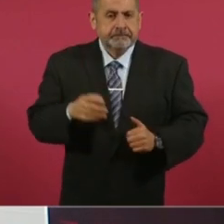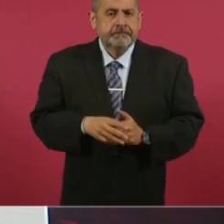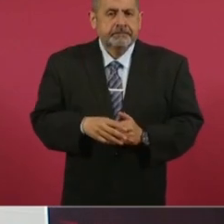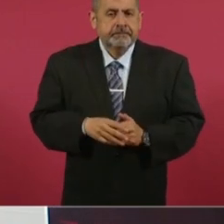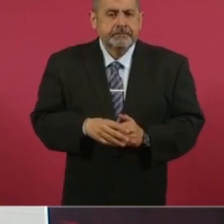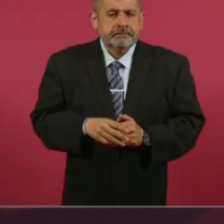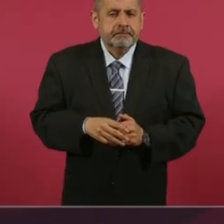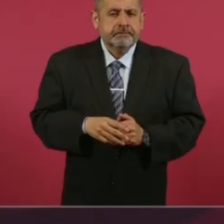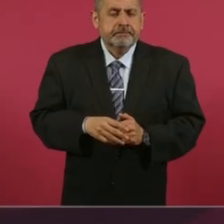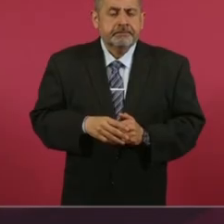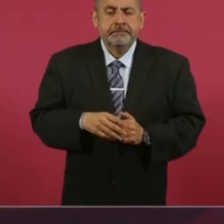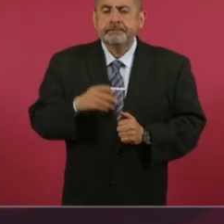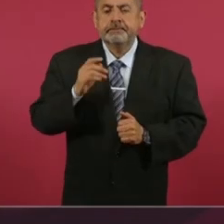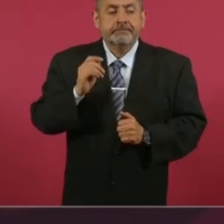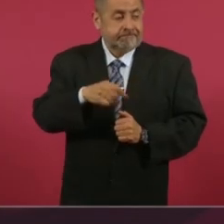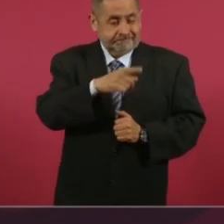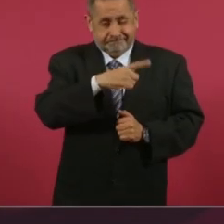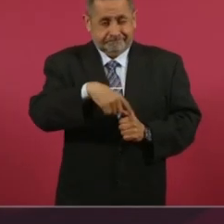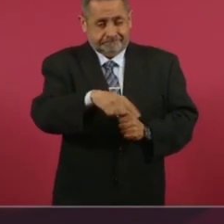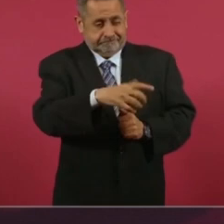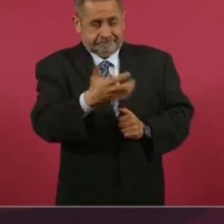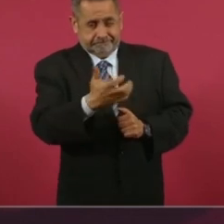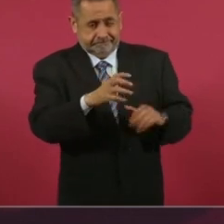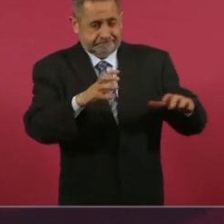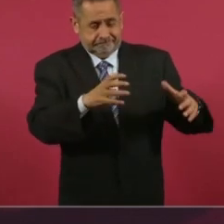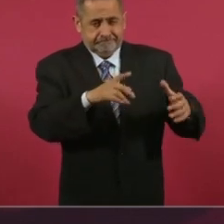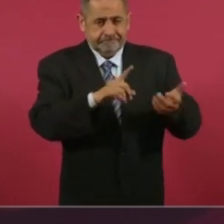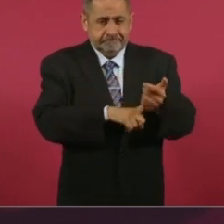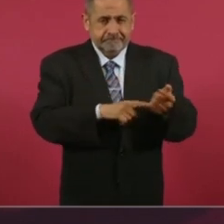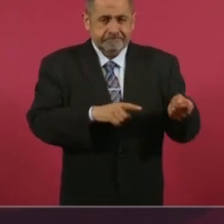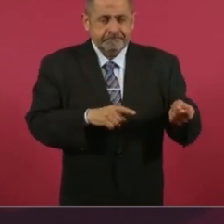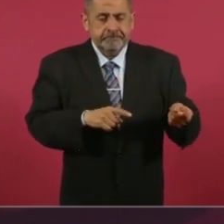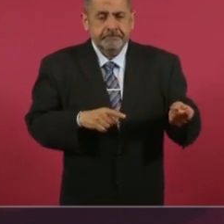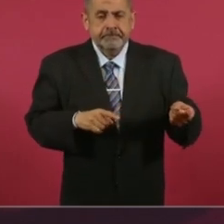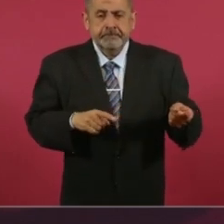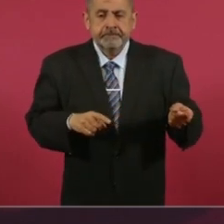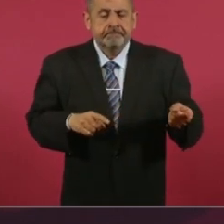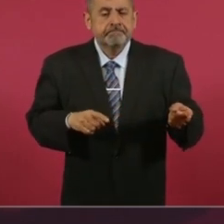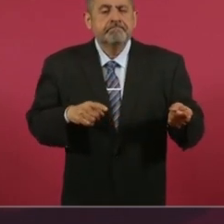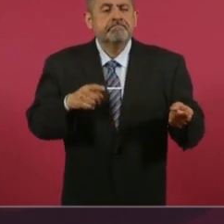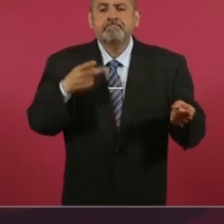de que todo lo que hicieron fue para perjudicar al pueblo.